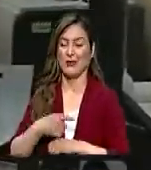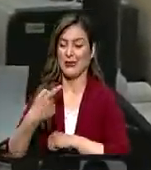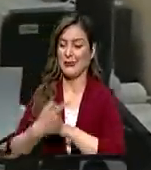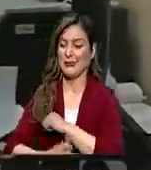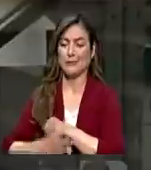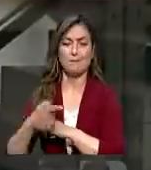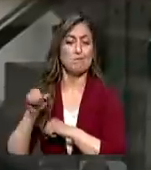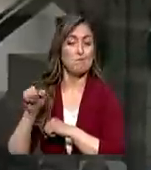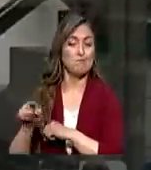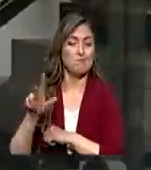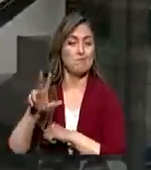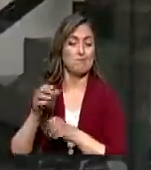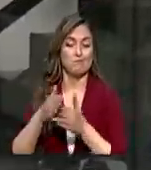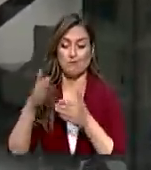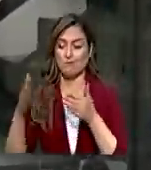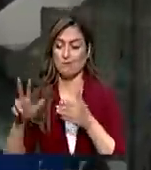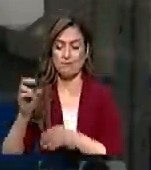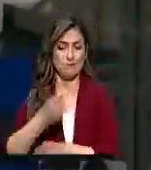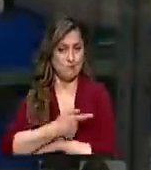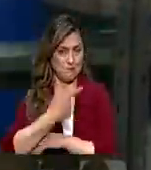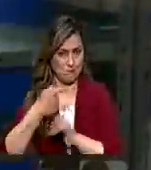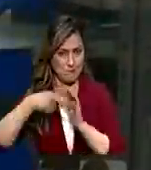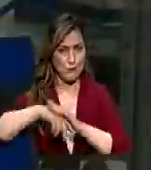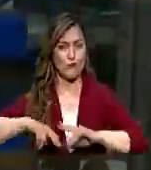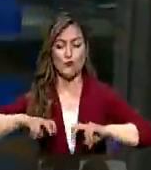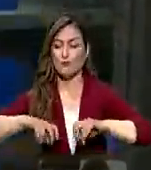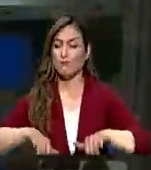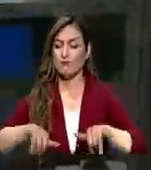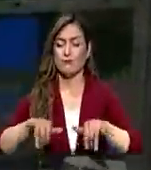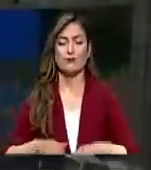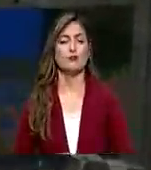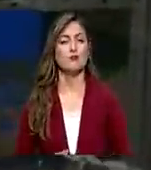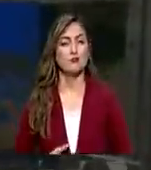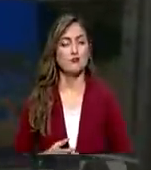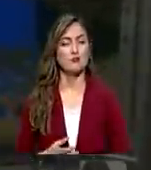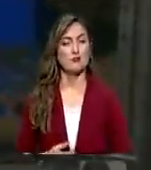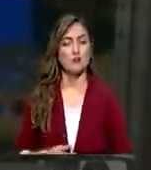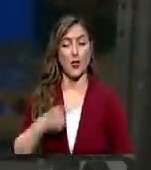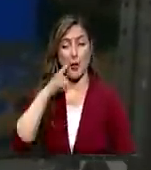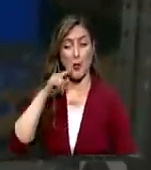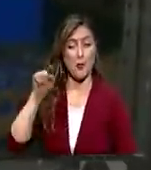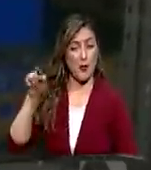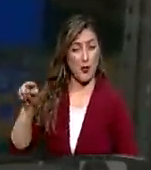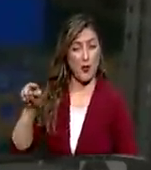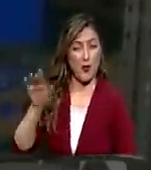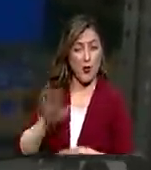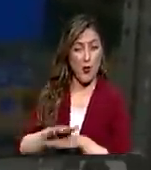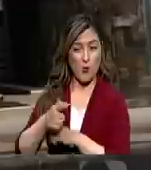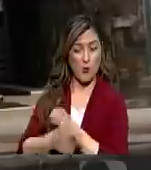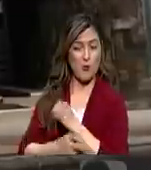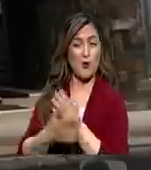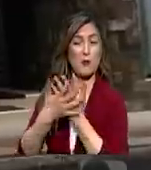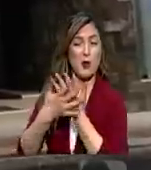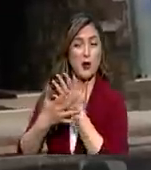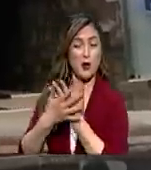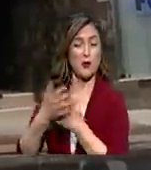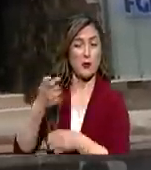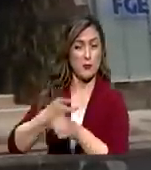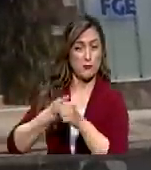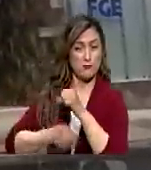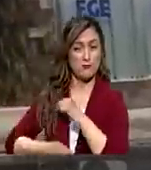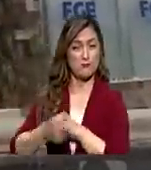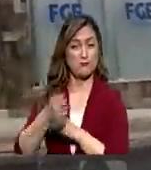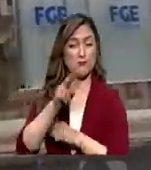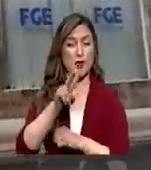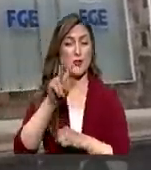por lo que existen 30 días para que las investigaciones continúen. En caso de que el padre de la menor sea condenado por femicidio, podría recibir